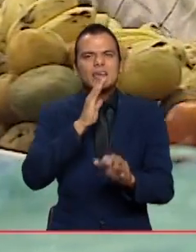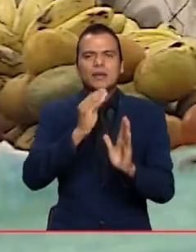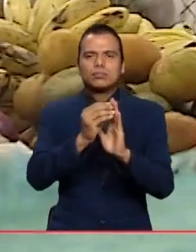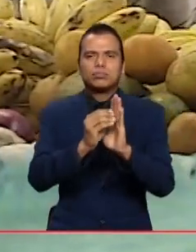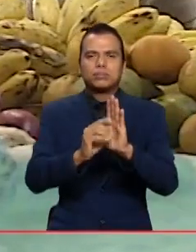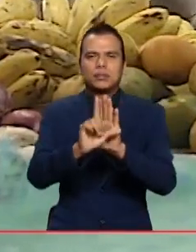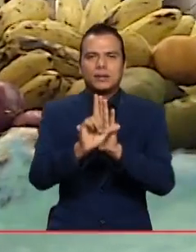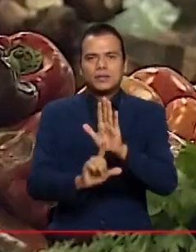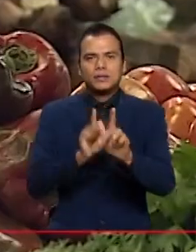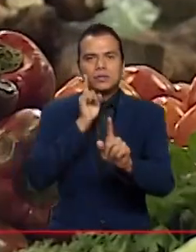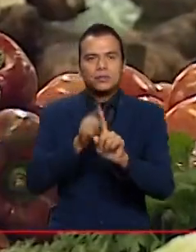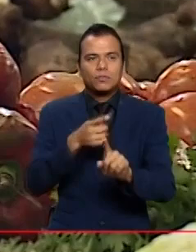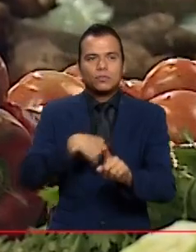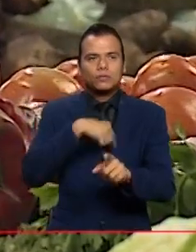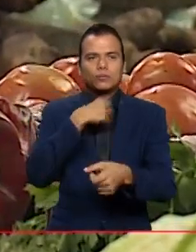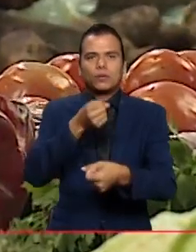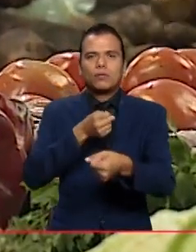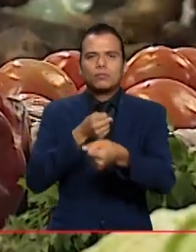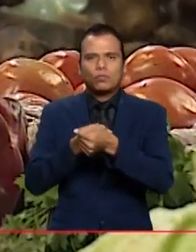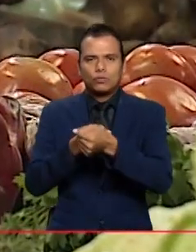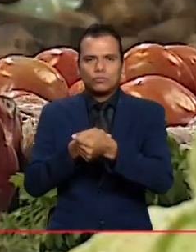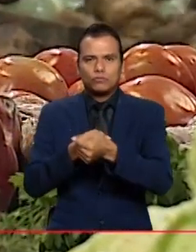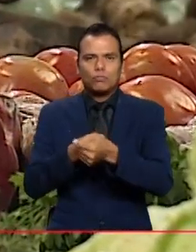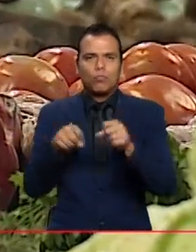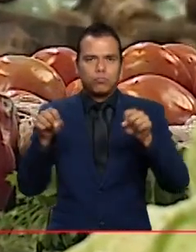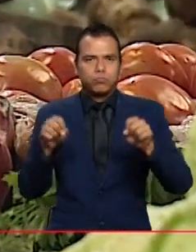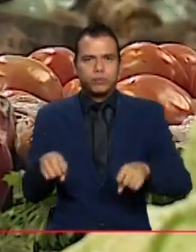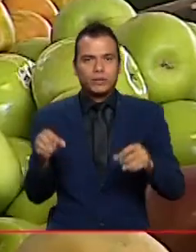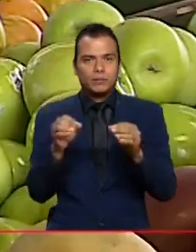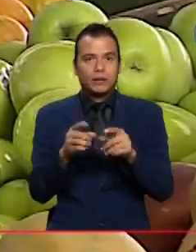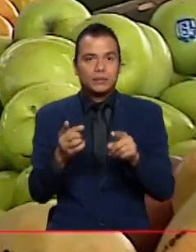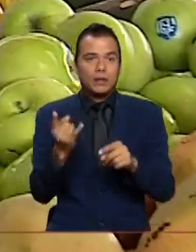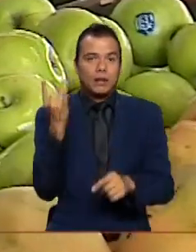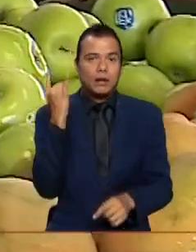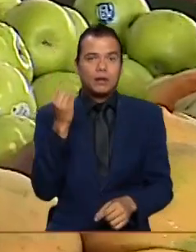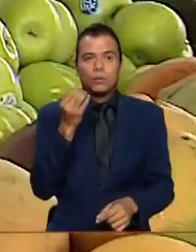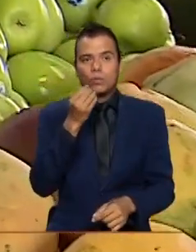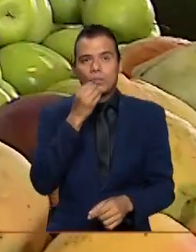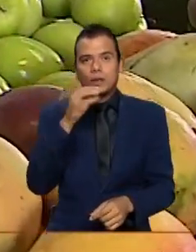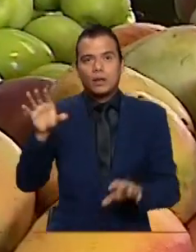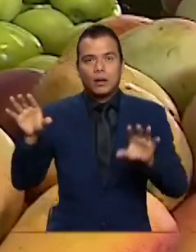al sector. Hacer también un monitoreo del posible desabastecimiento de